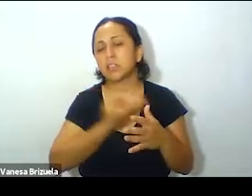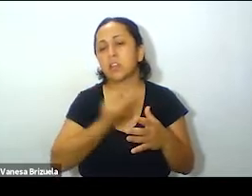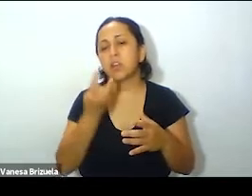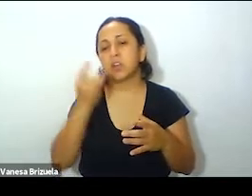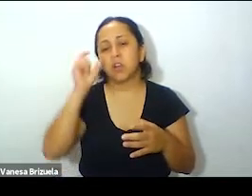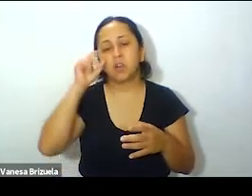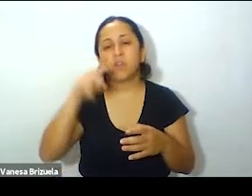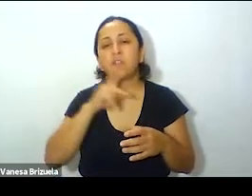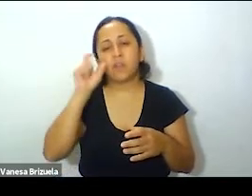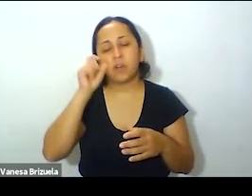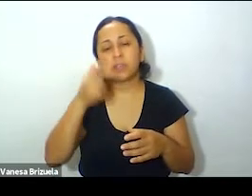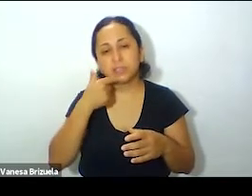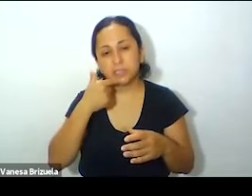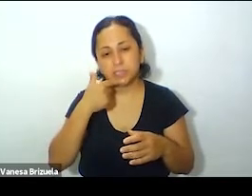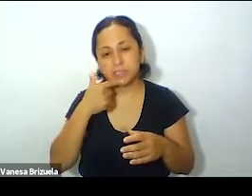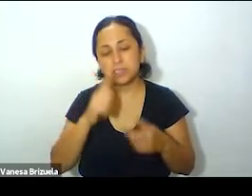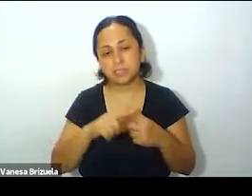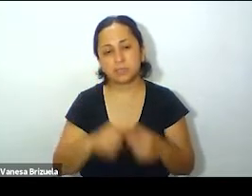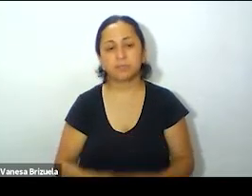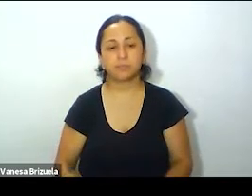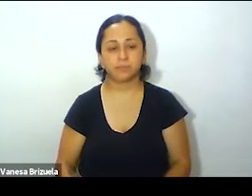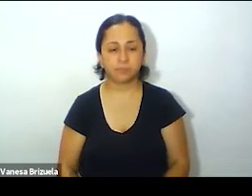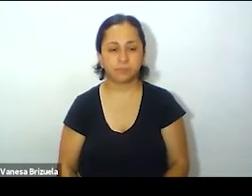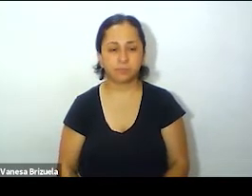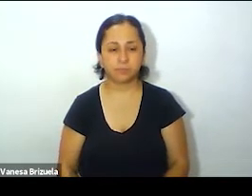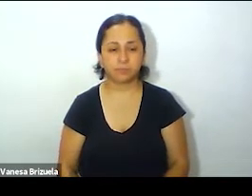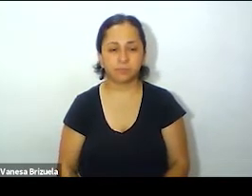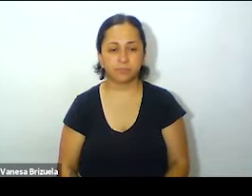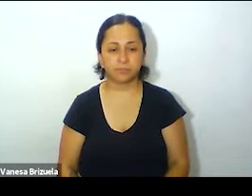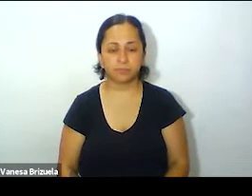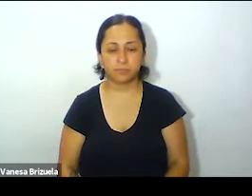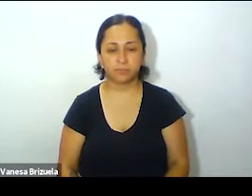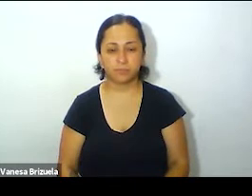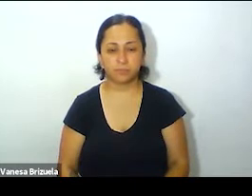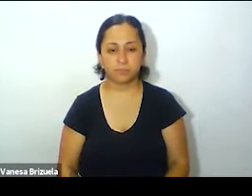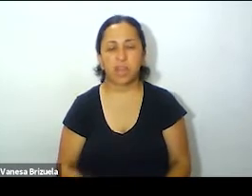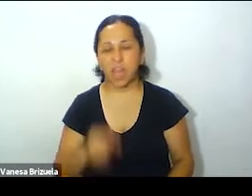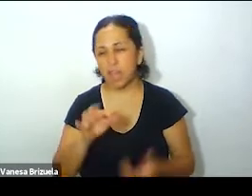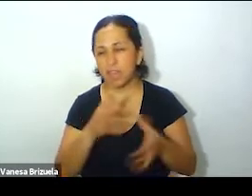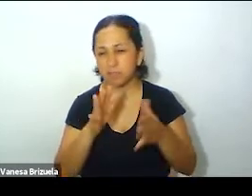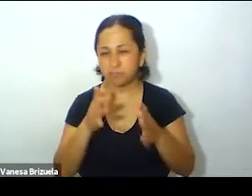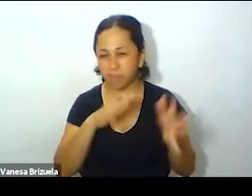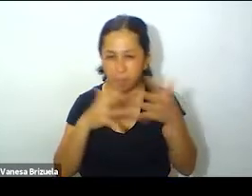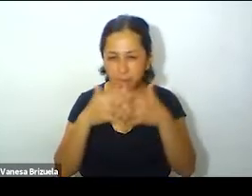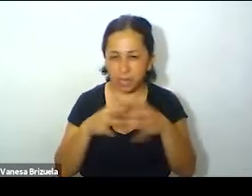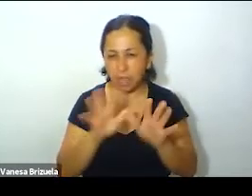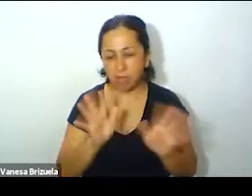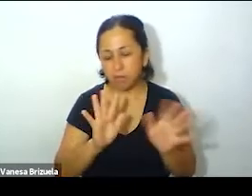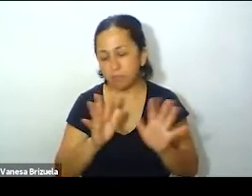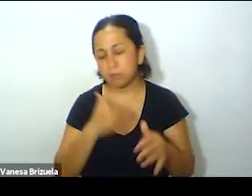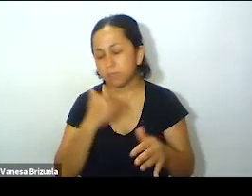distintas fuentes de la helvética, que es la familia. Por ahí se arma un poco ahí el